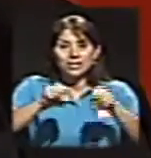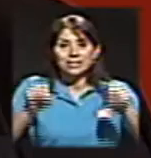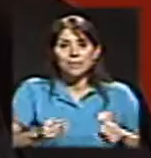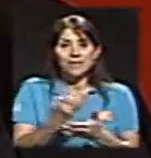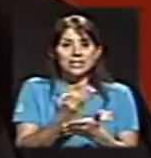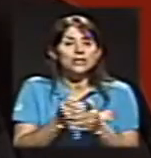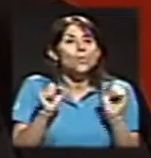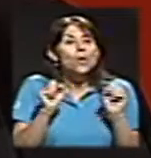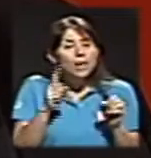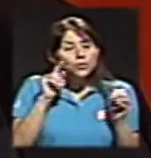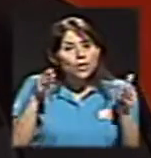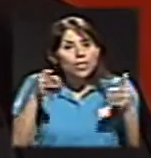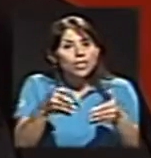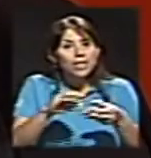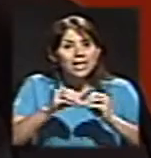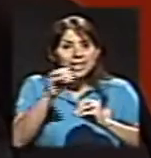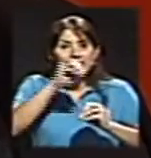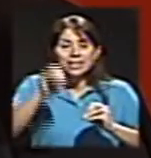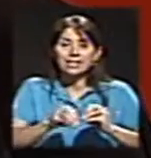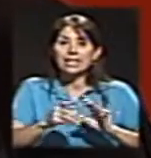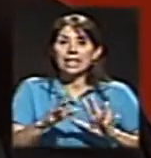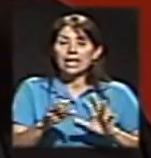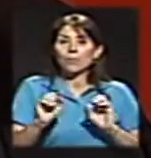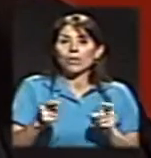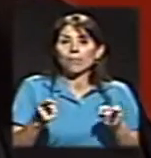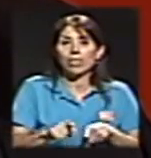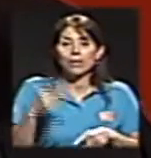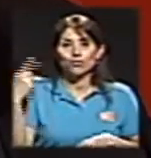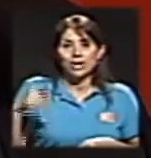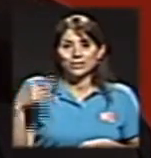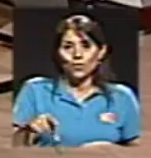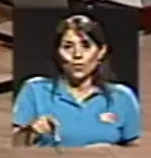exposición a riesgos, ¿verdad?, que esta sociedad tolera, ¿verdad?, y sobre todo pensando en lo